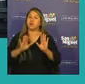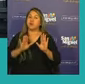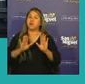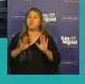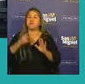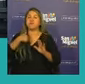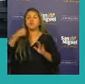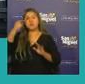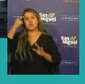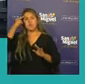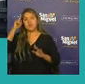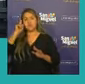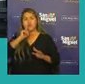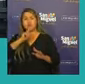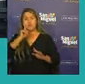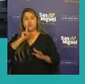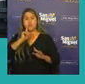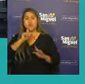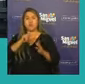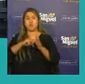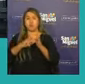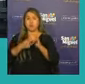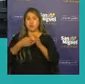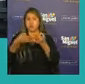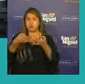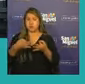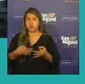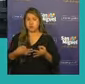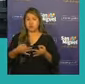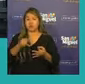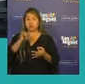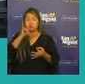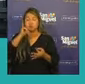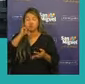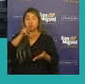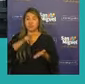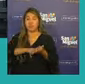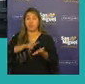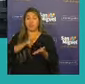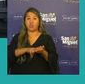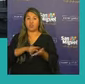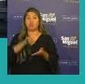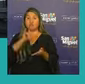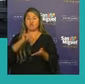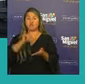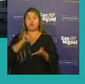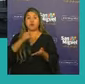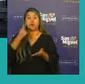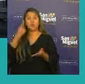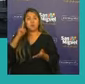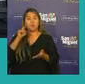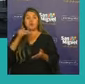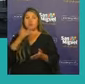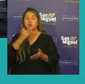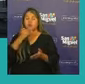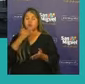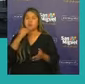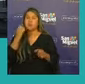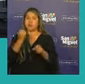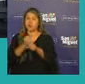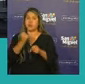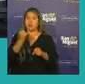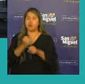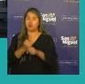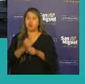Chile tiene una crisis de seguridad, pero también creo que para nadie es mentira que se está trabajando, que hay una